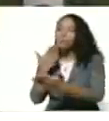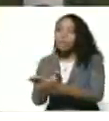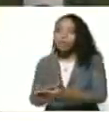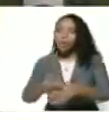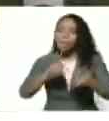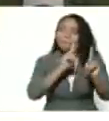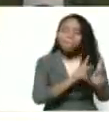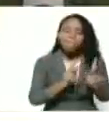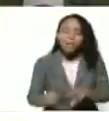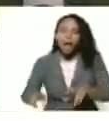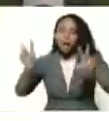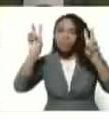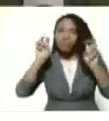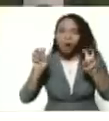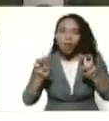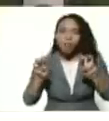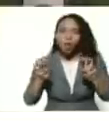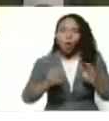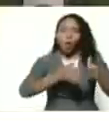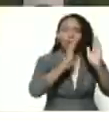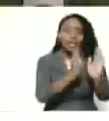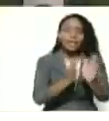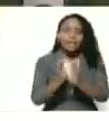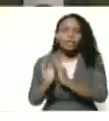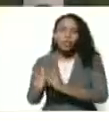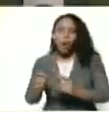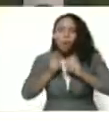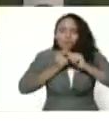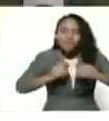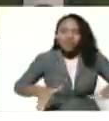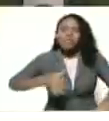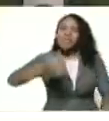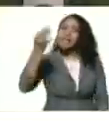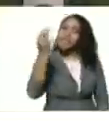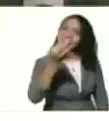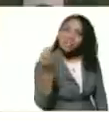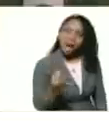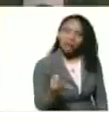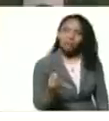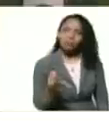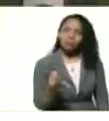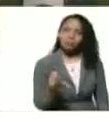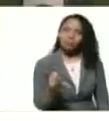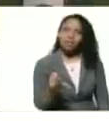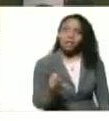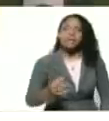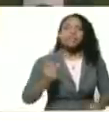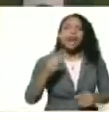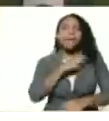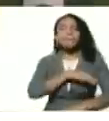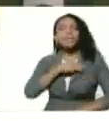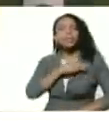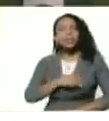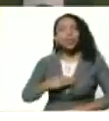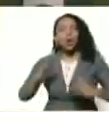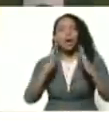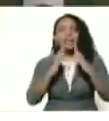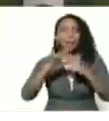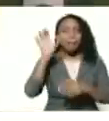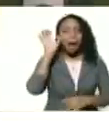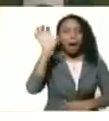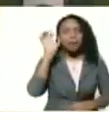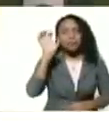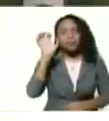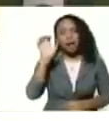plan nuevo de organización y despliegue verdadera y real de la gran misión Hogares de la Patria y